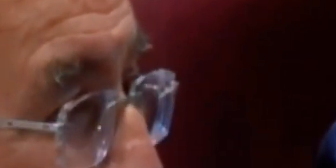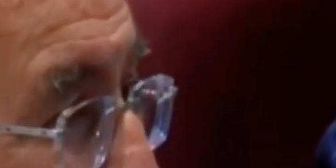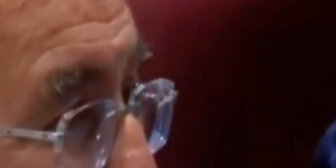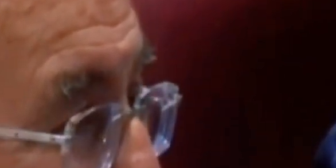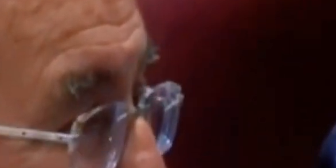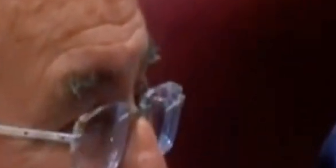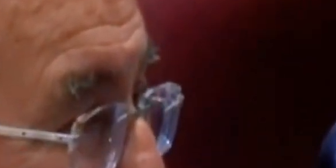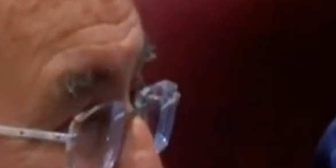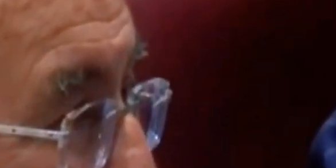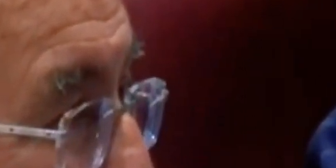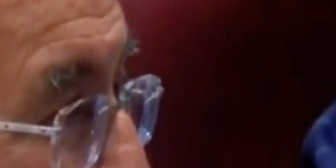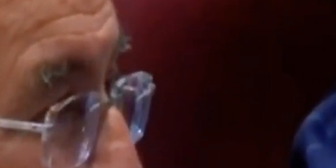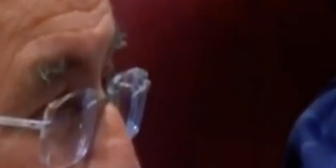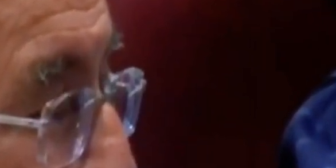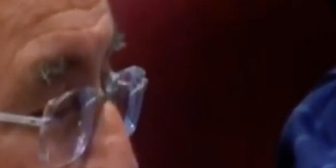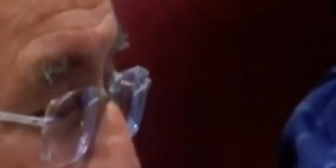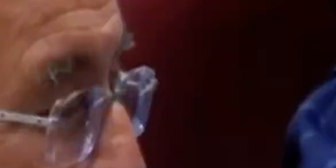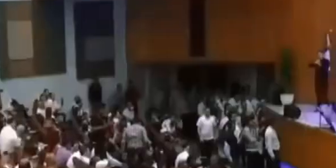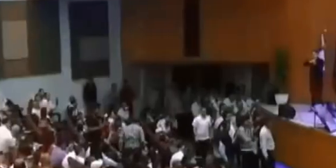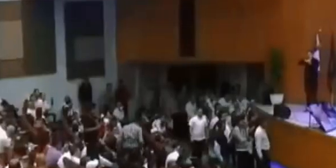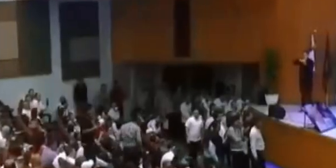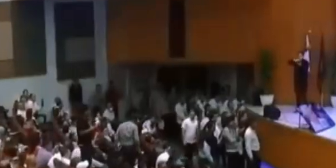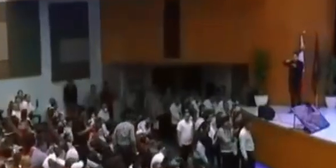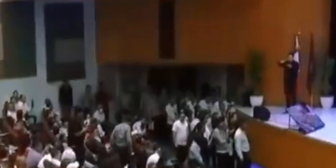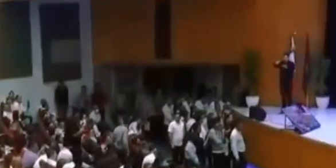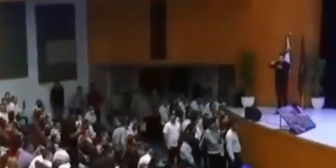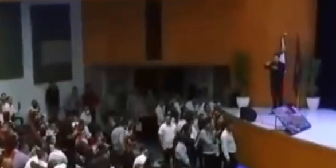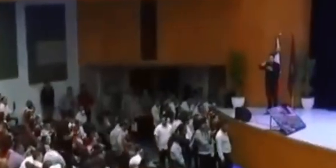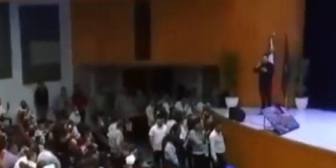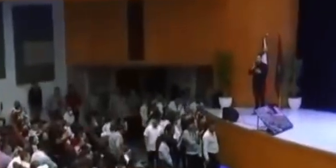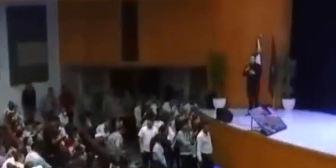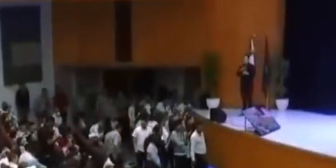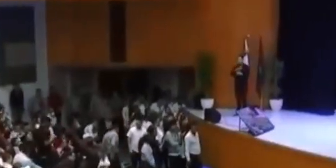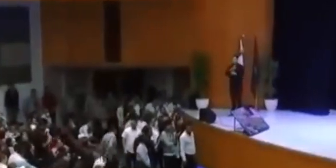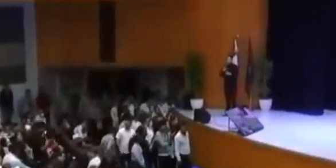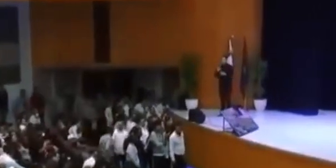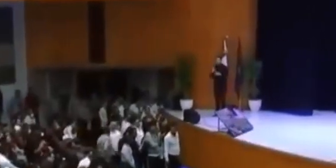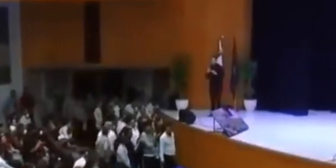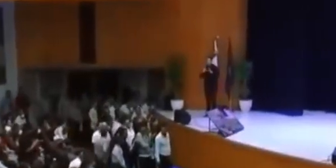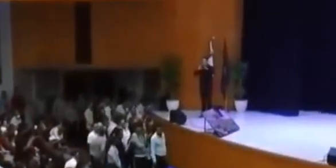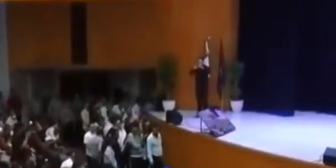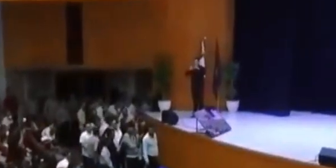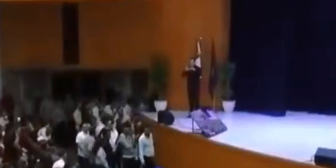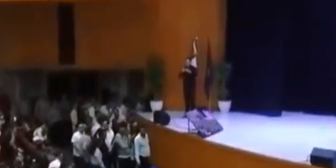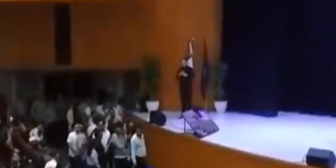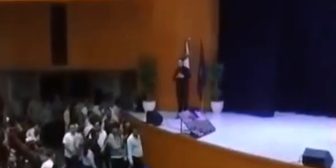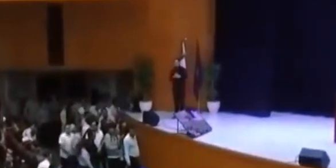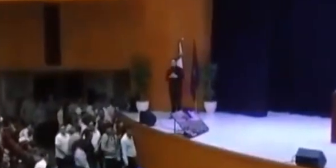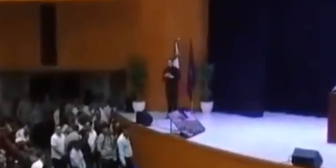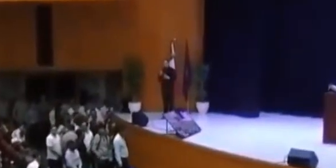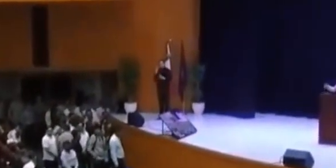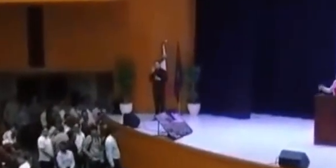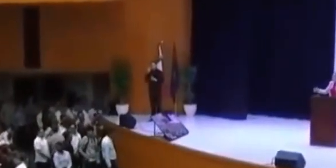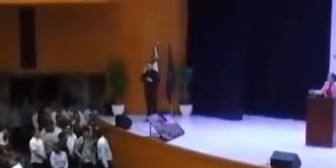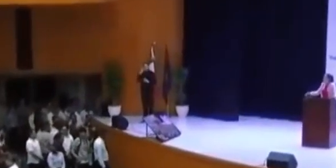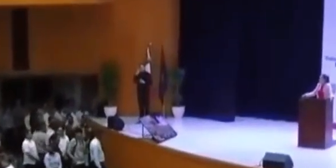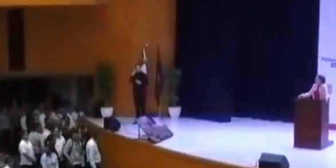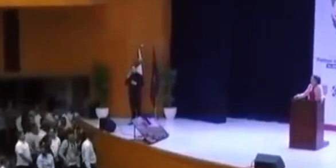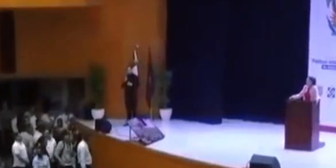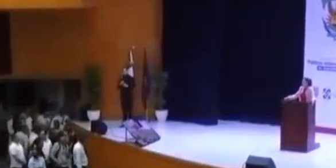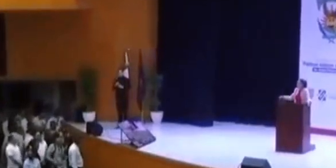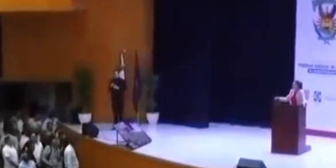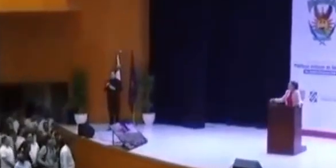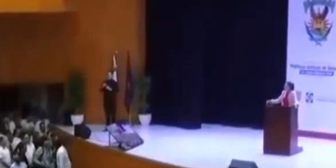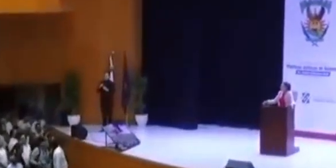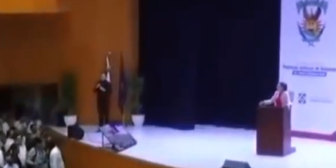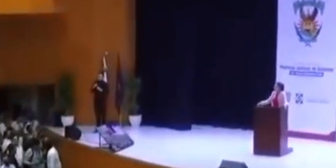con brindar derechos para poder tener acceso a ellos, tiene que ver con hacer obra pública